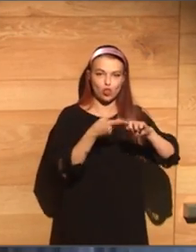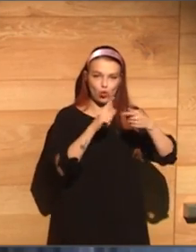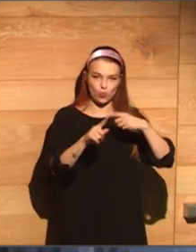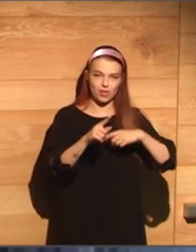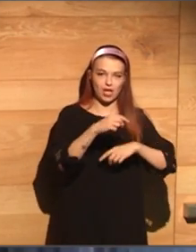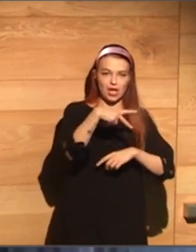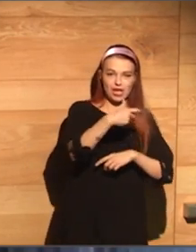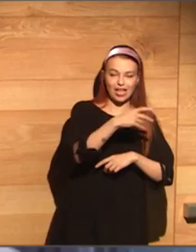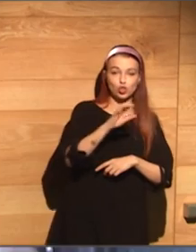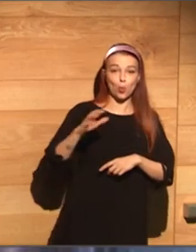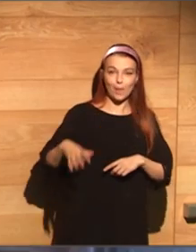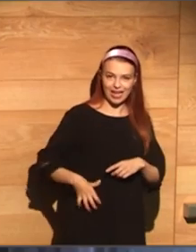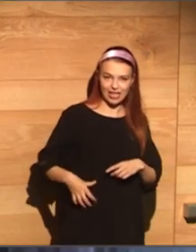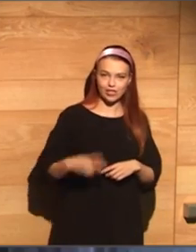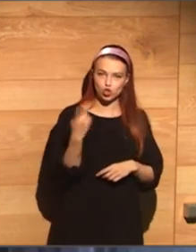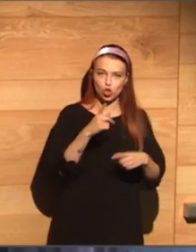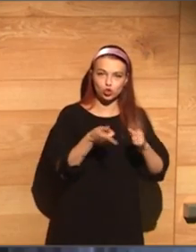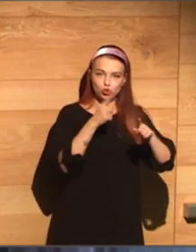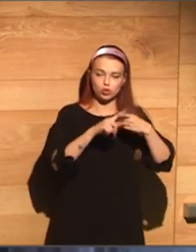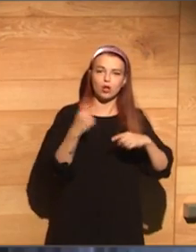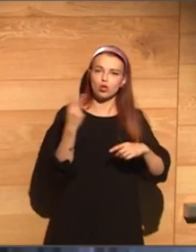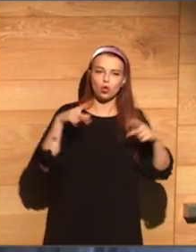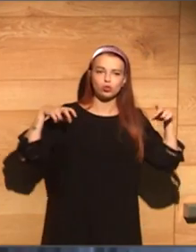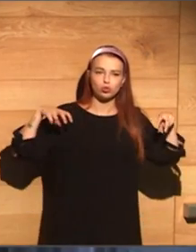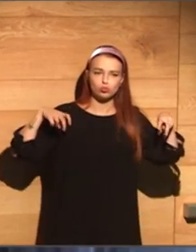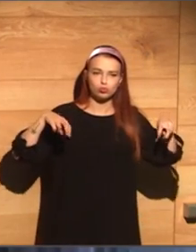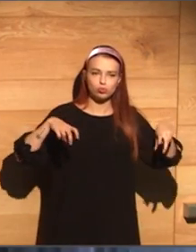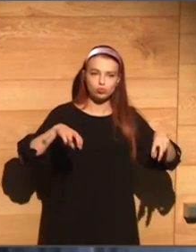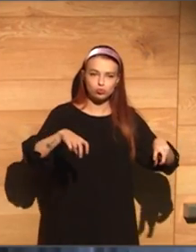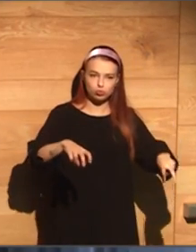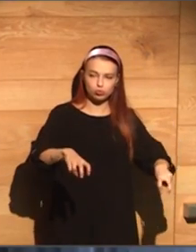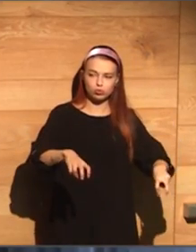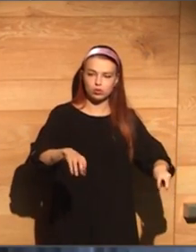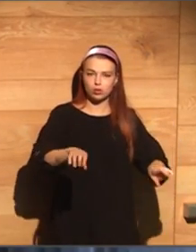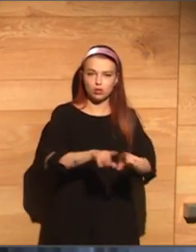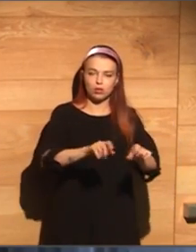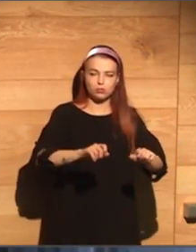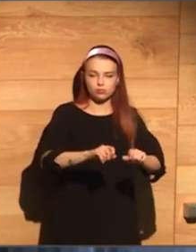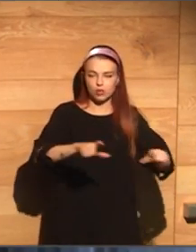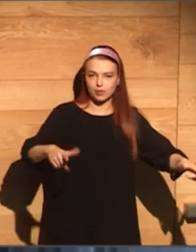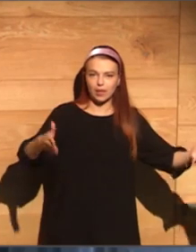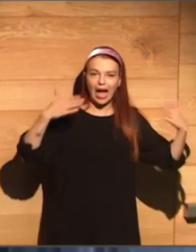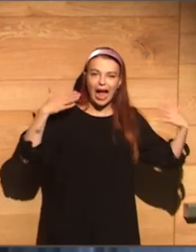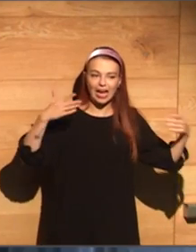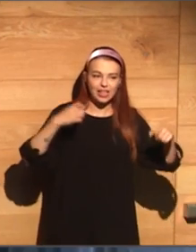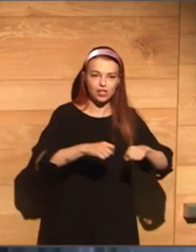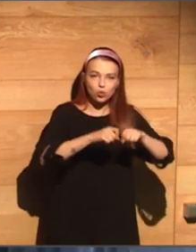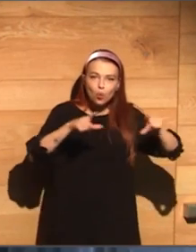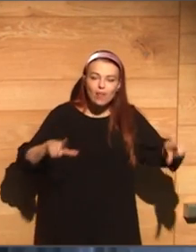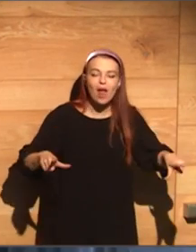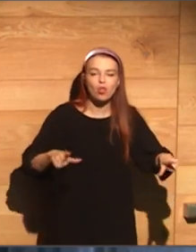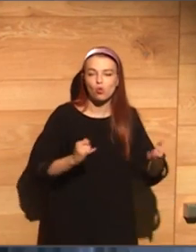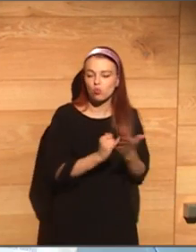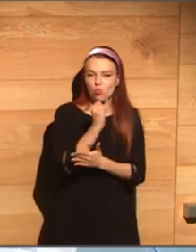y el marqués, que es divertidísima. Ellos bajan las escaleras, cruzan esa especie de patio, jardín, cuadra...